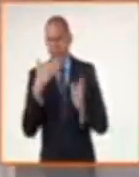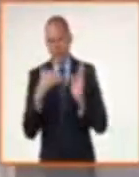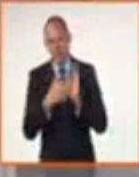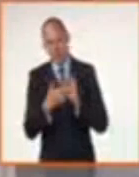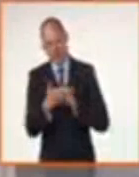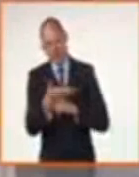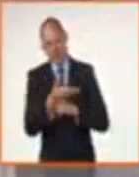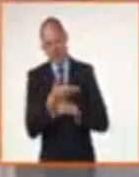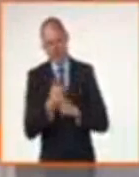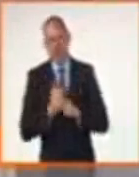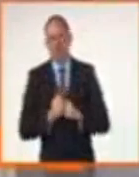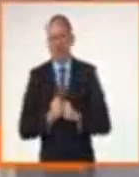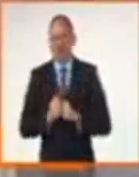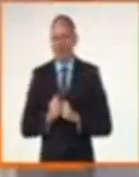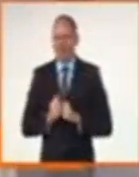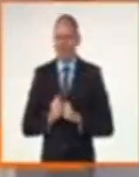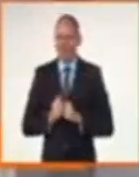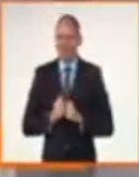Randy, por supuesto.